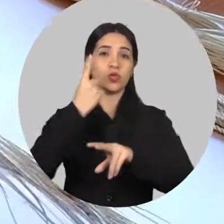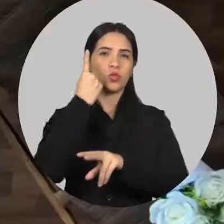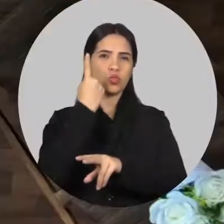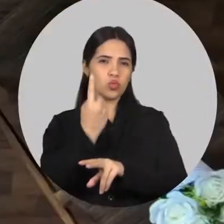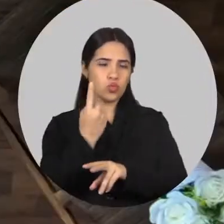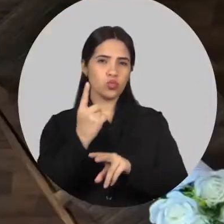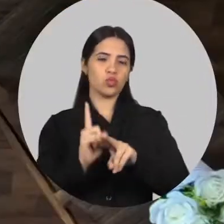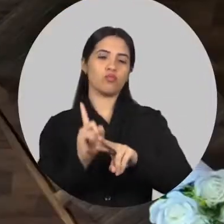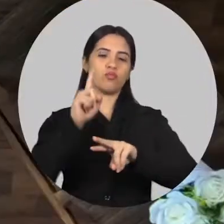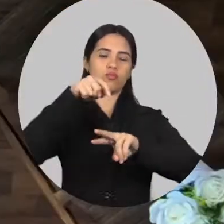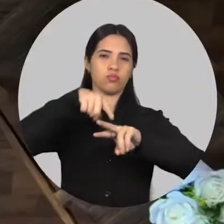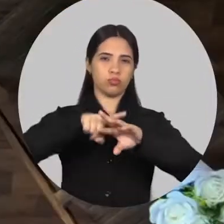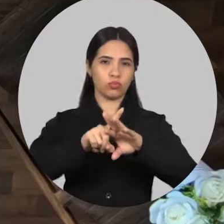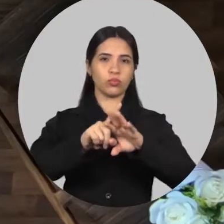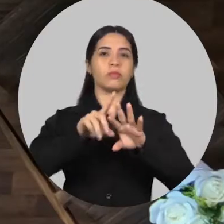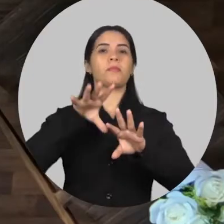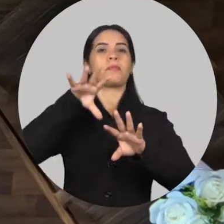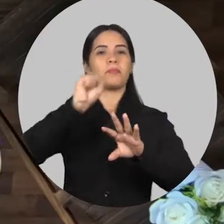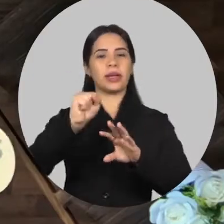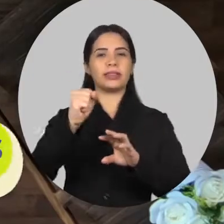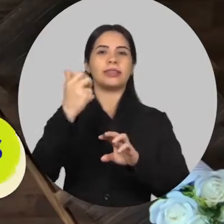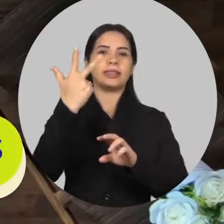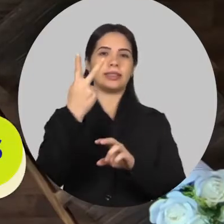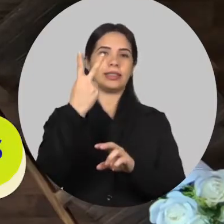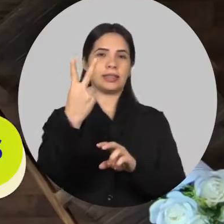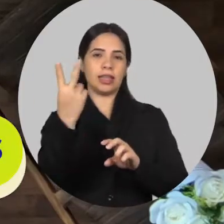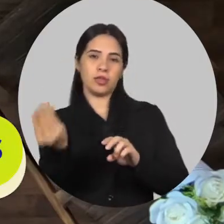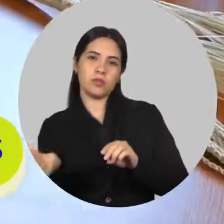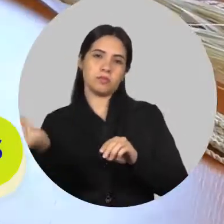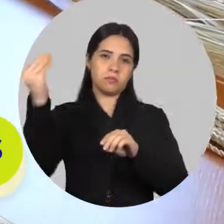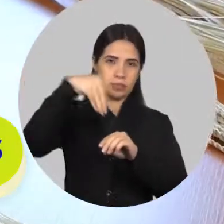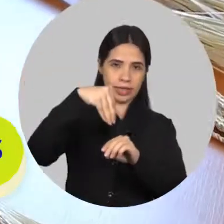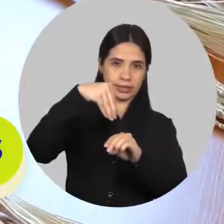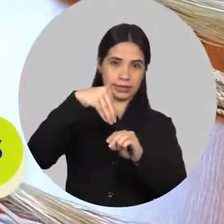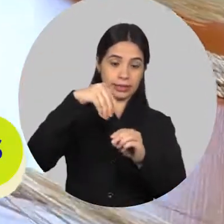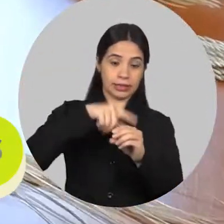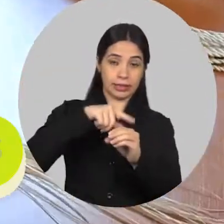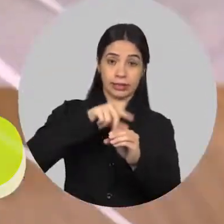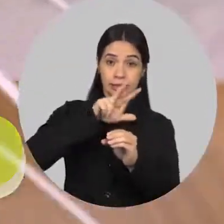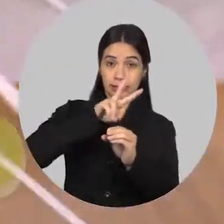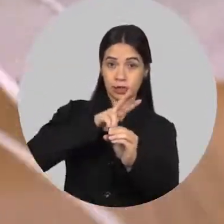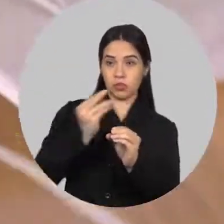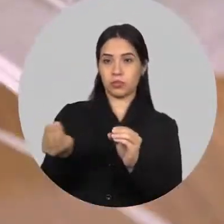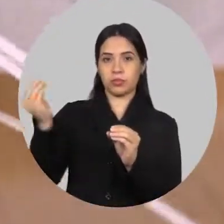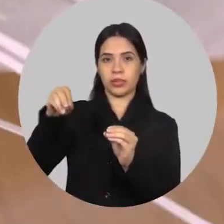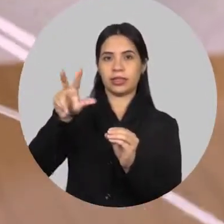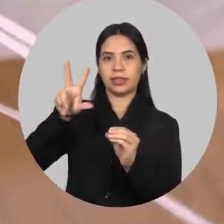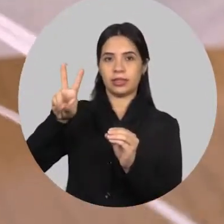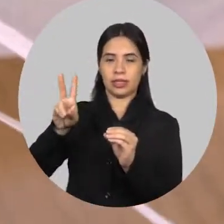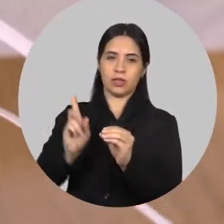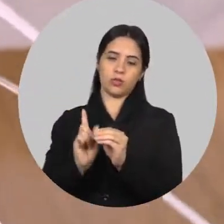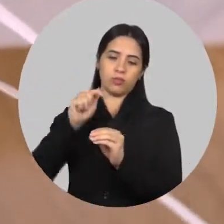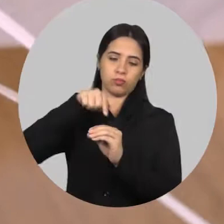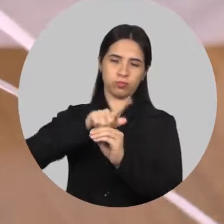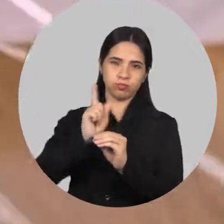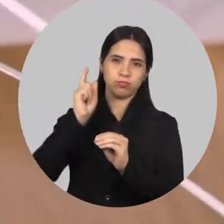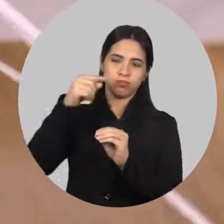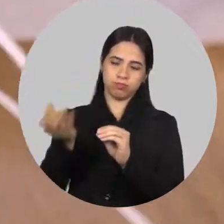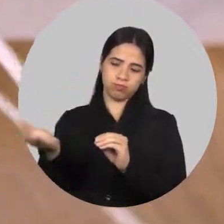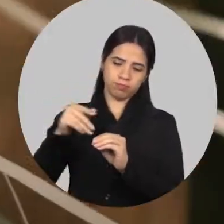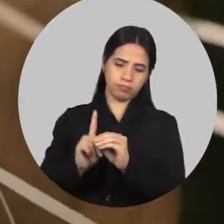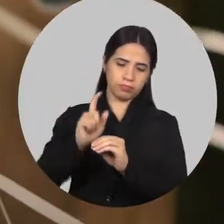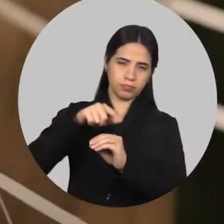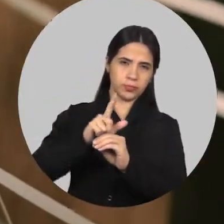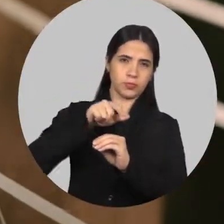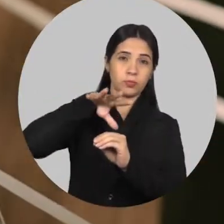uno. Volvemos a colocar 32 correas, uno encimada del otro, de seguido, sin dejar ningún